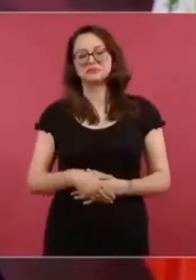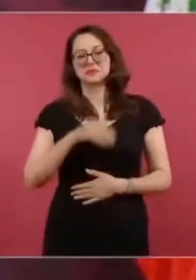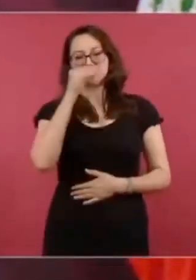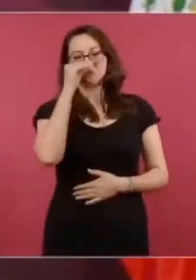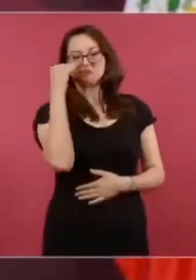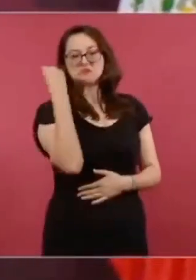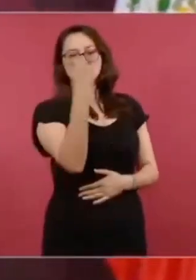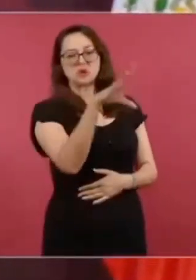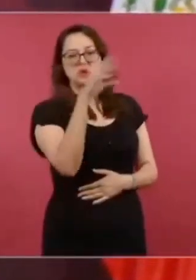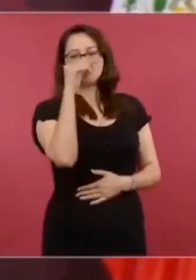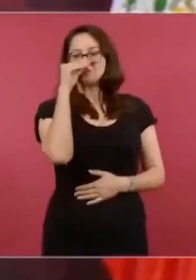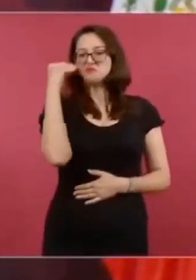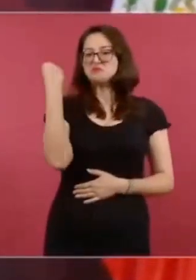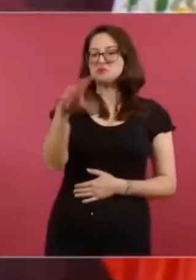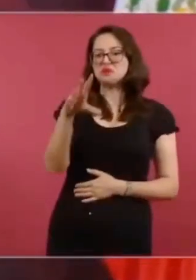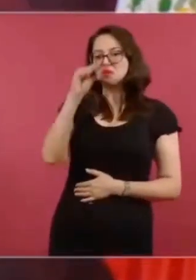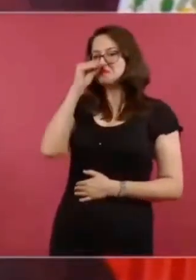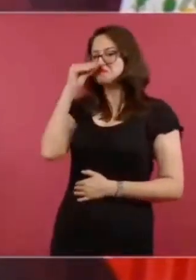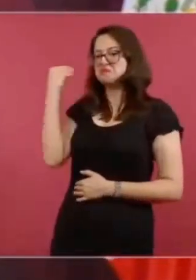pero pues